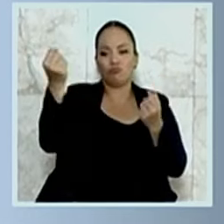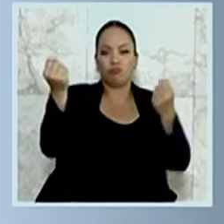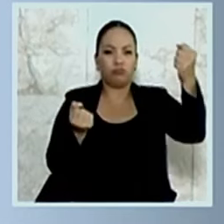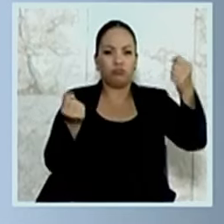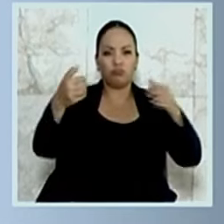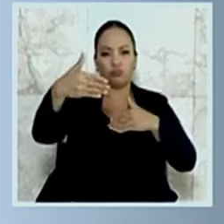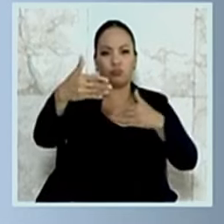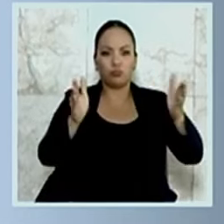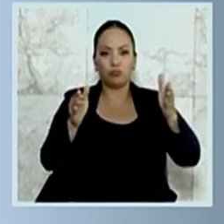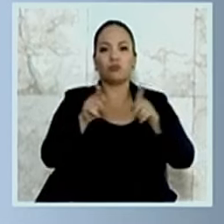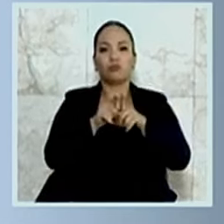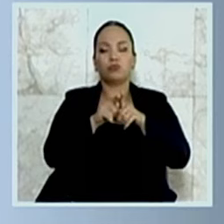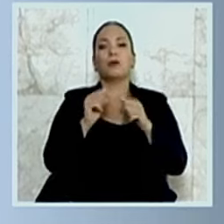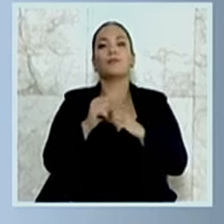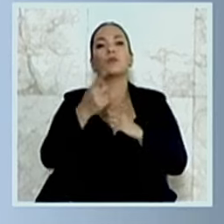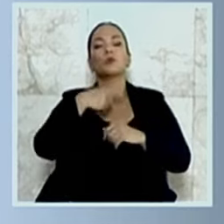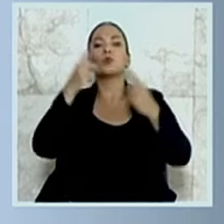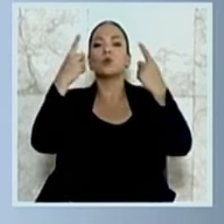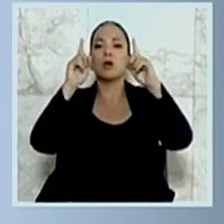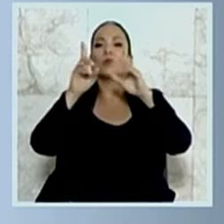salvaguarda de los exportadores costarricenses